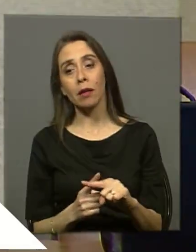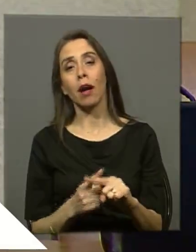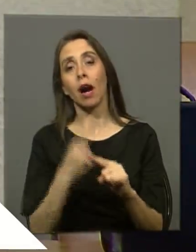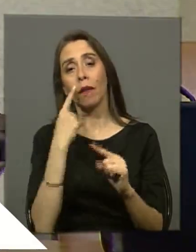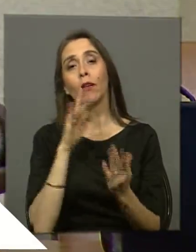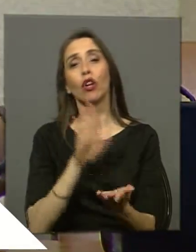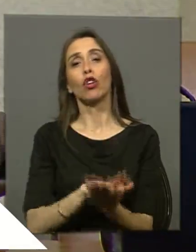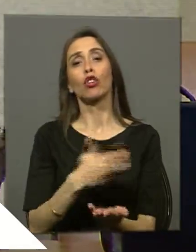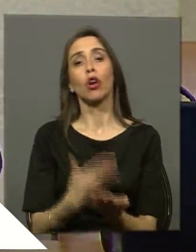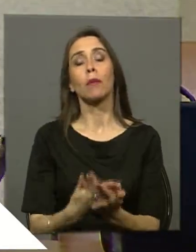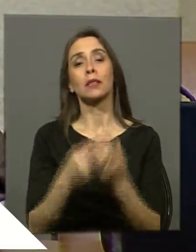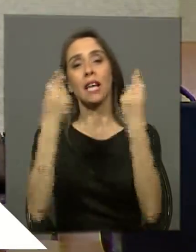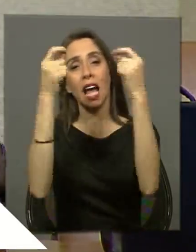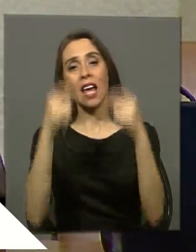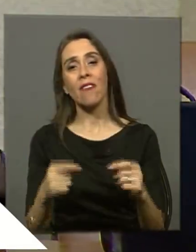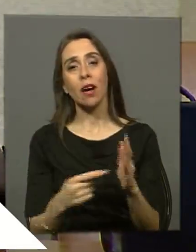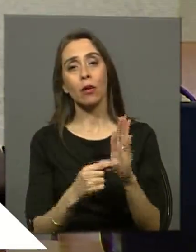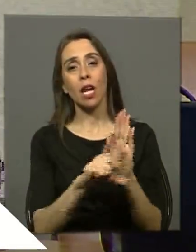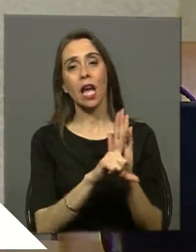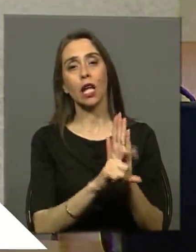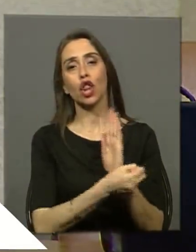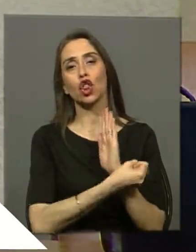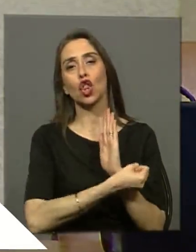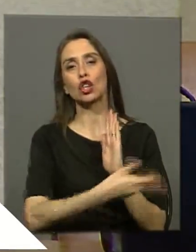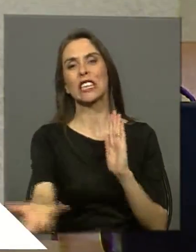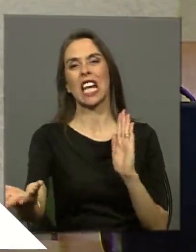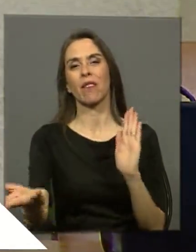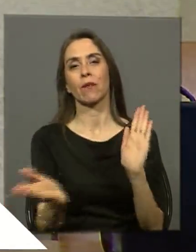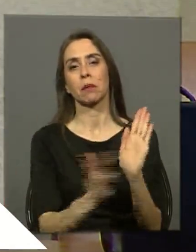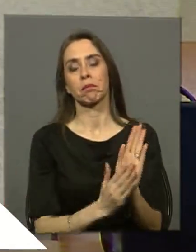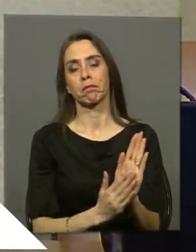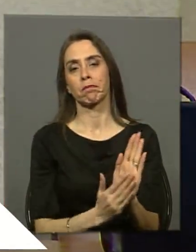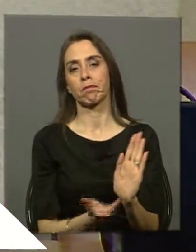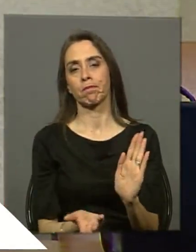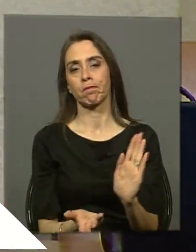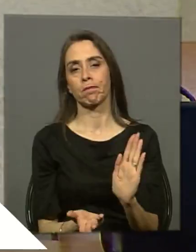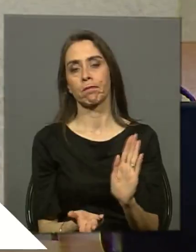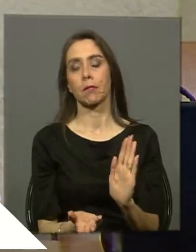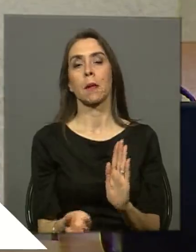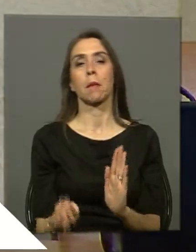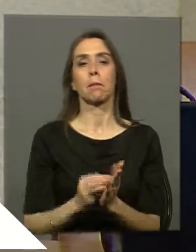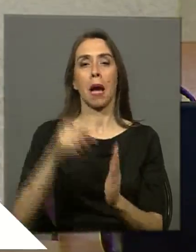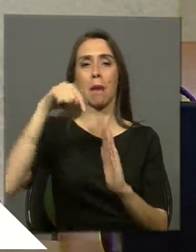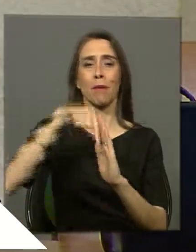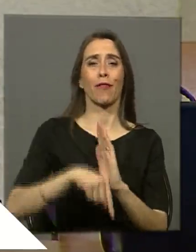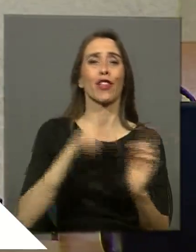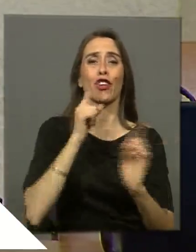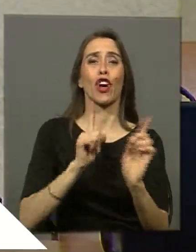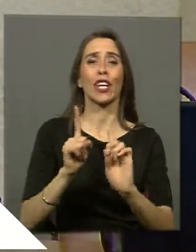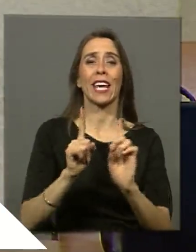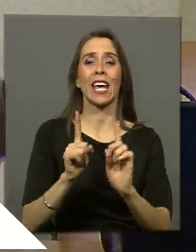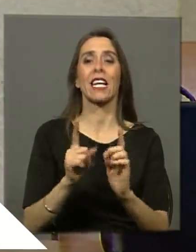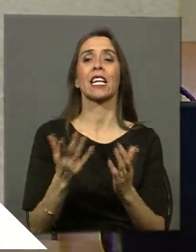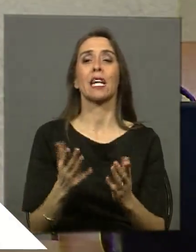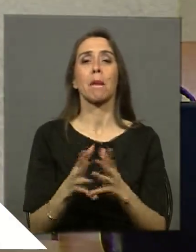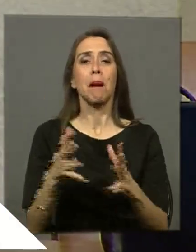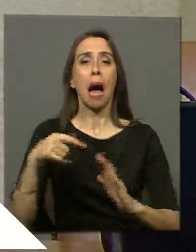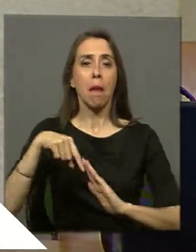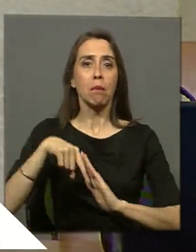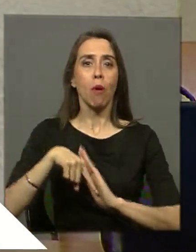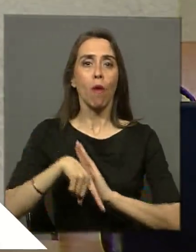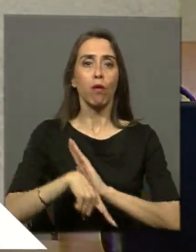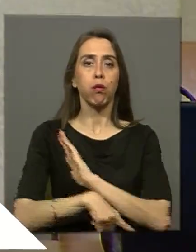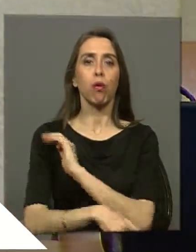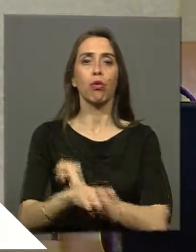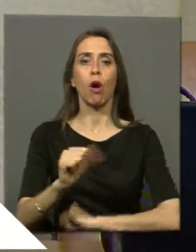evaluación después de años esto no servía y es más profundizamos algo que no queremos profundizar como son las FP entonces si